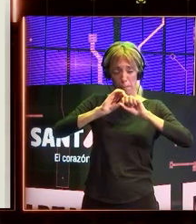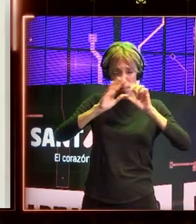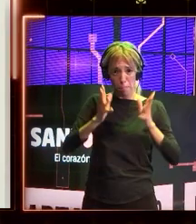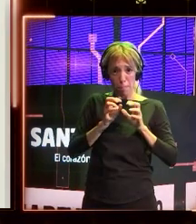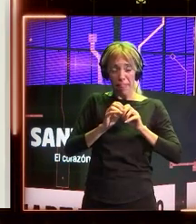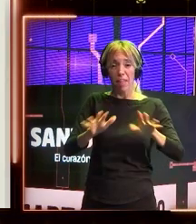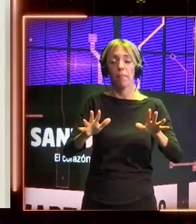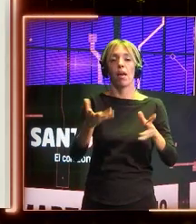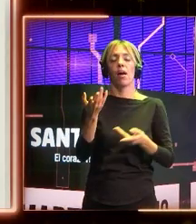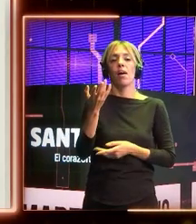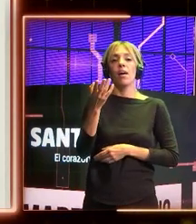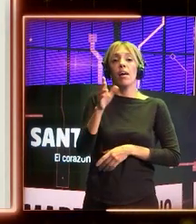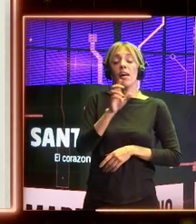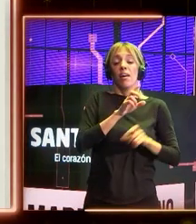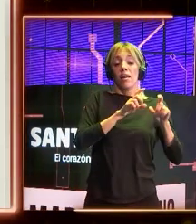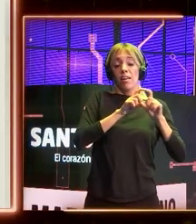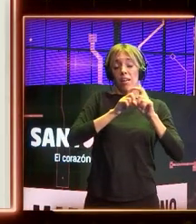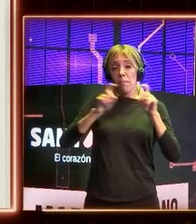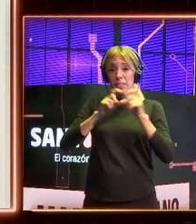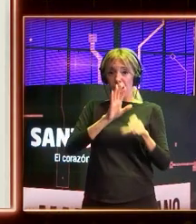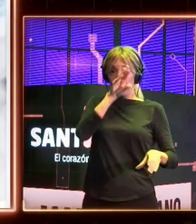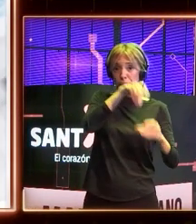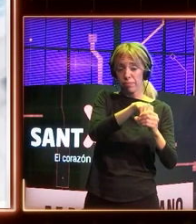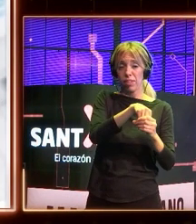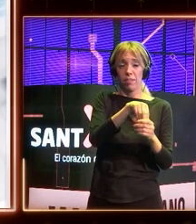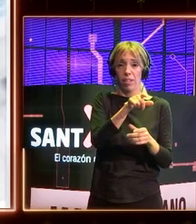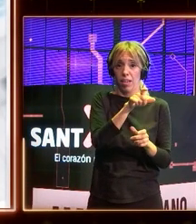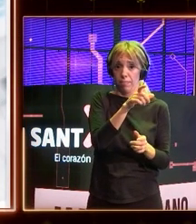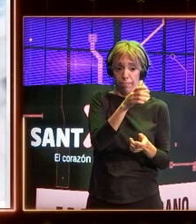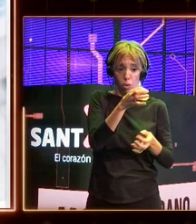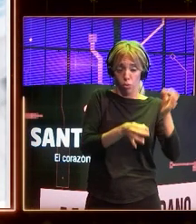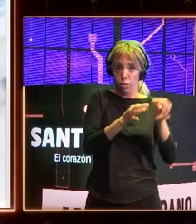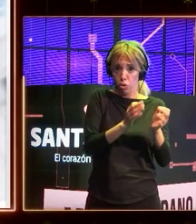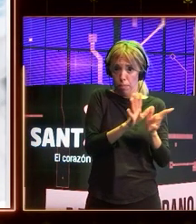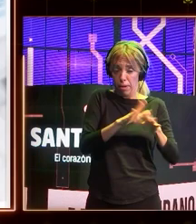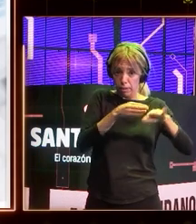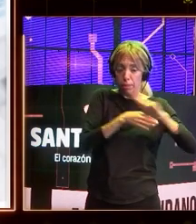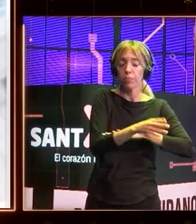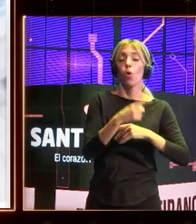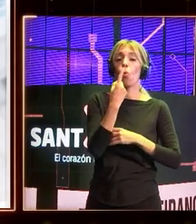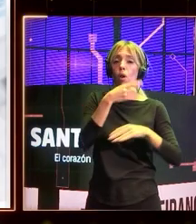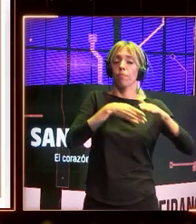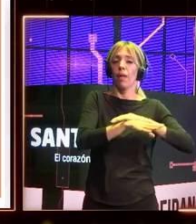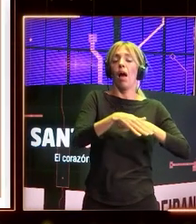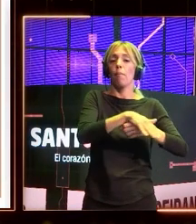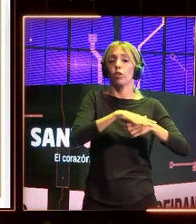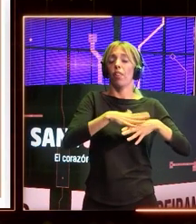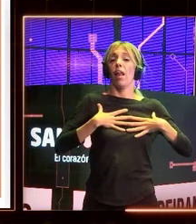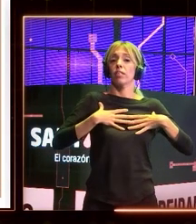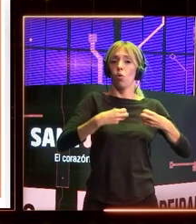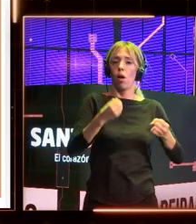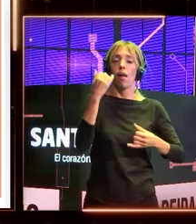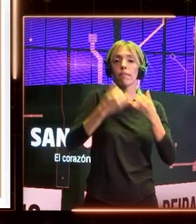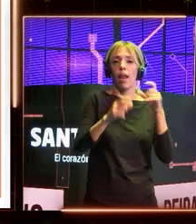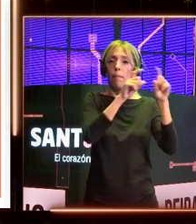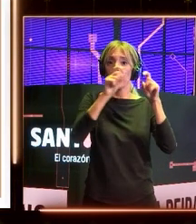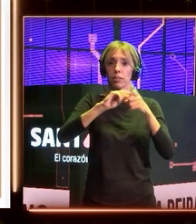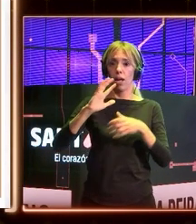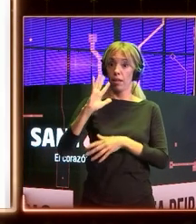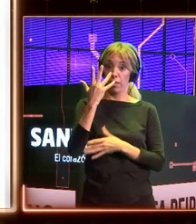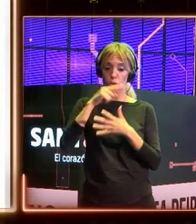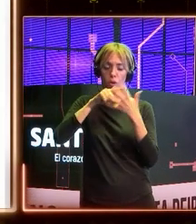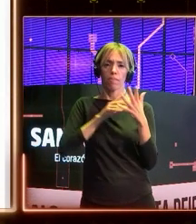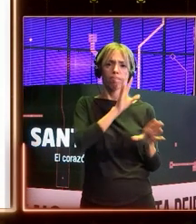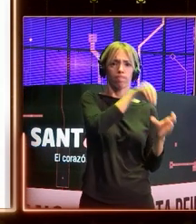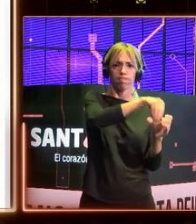ahora no tenían jurisdicción ni permiso para entrar. Uno de ellos es el de la salud. De repente, todas estas empresas han empezado